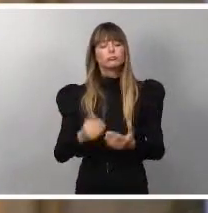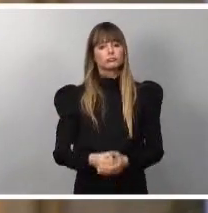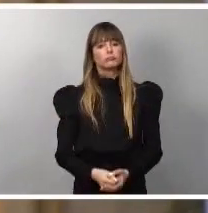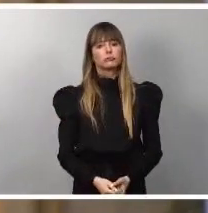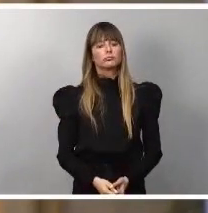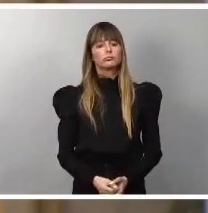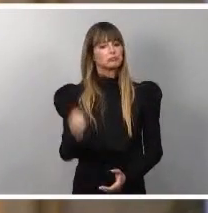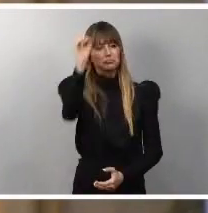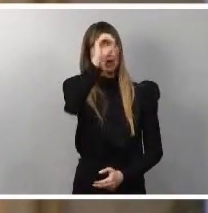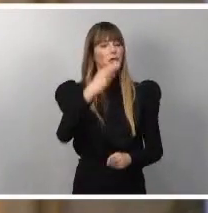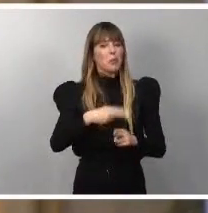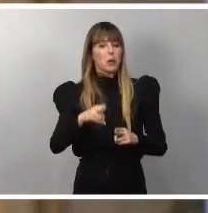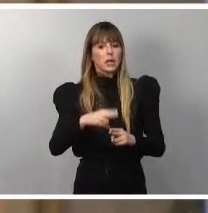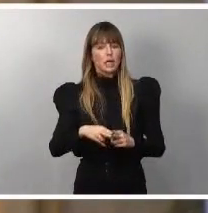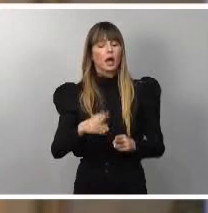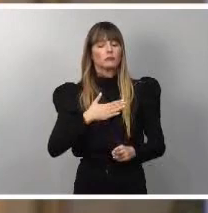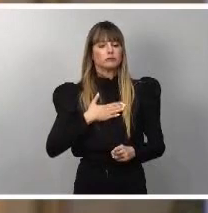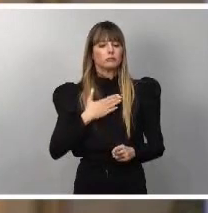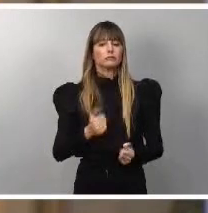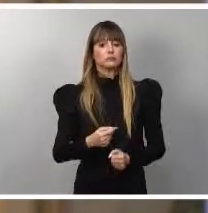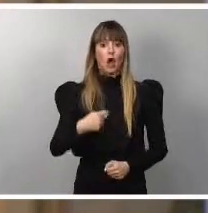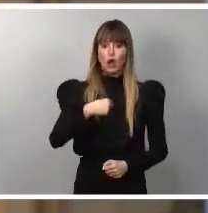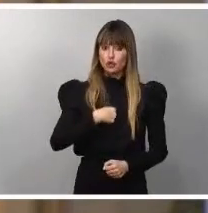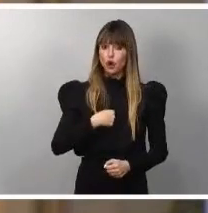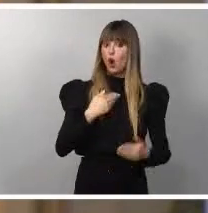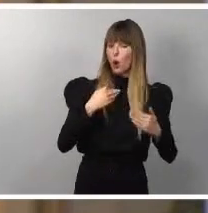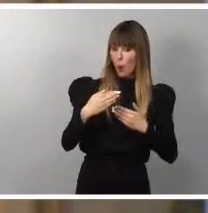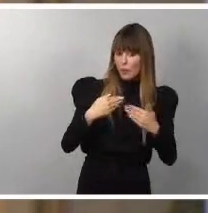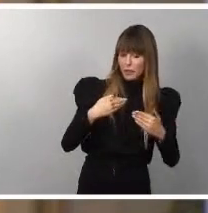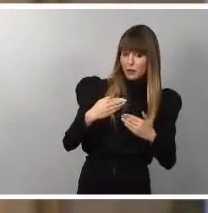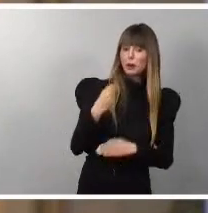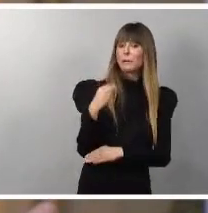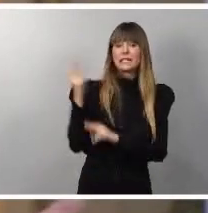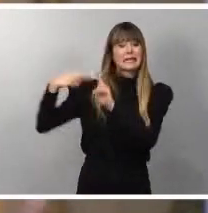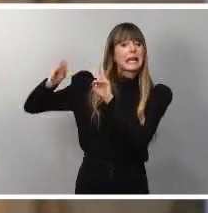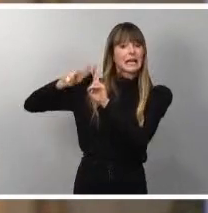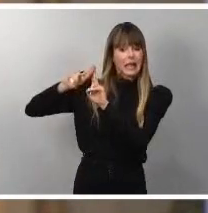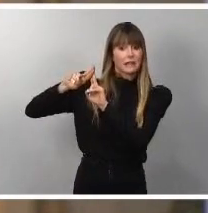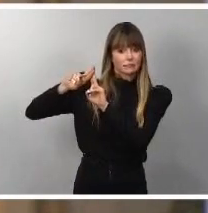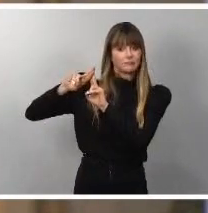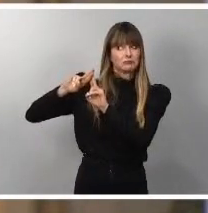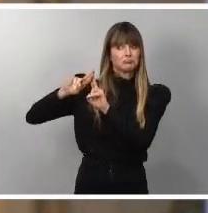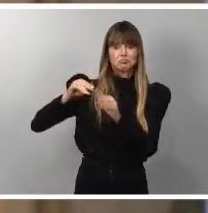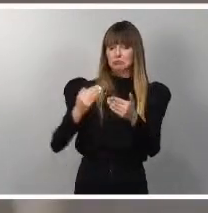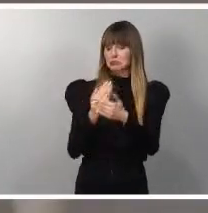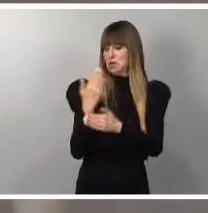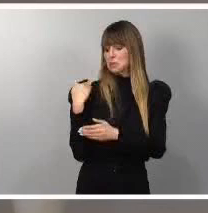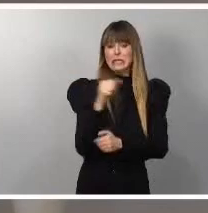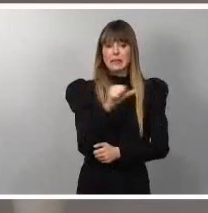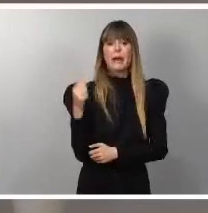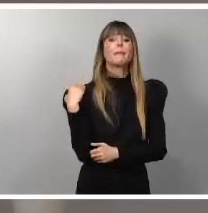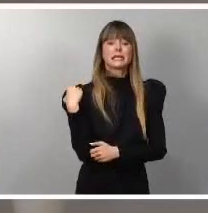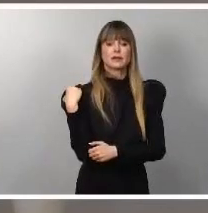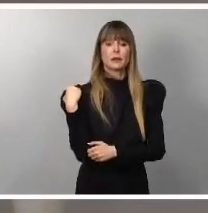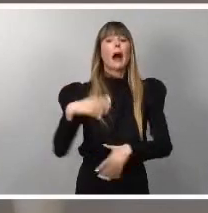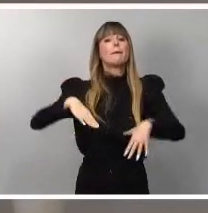posición política que hemos mantenido, tanto yo en mi conversación con el presidente de la Generalitat fue hace unos días, la semana pasada, en el